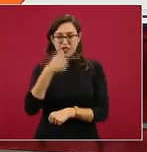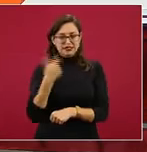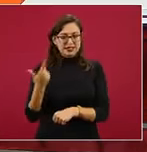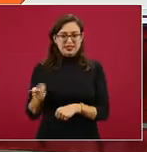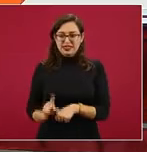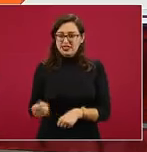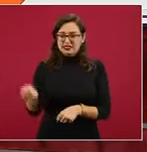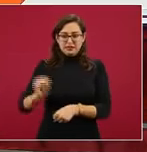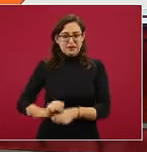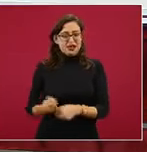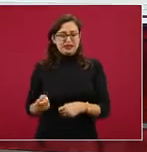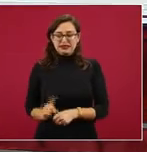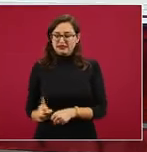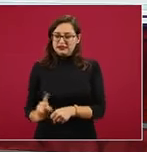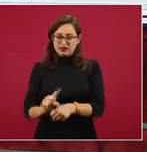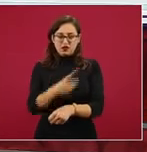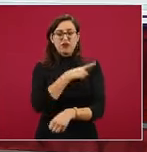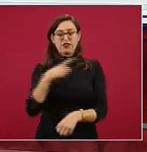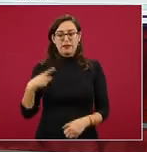siguiente, por favor.